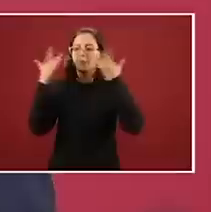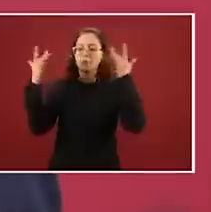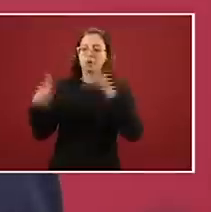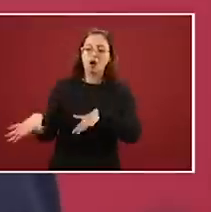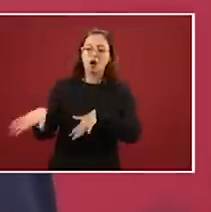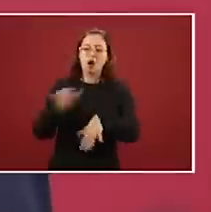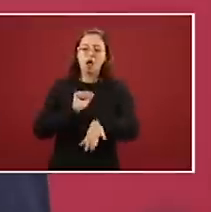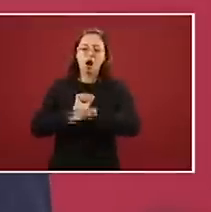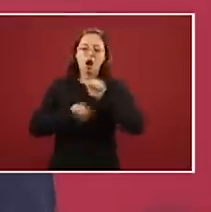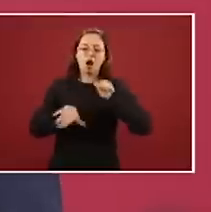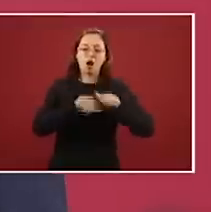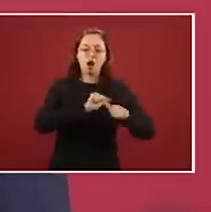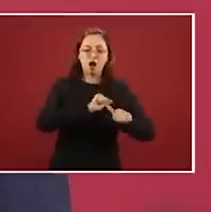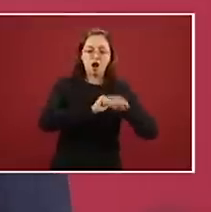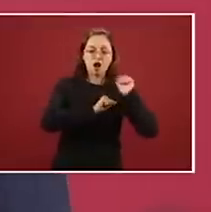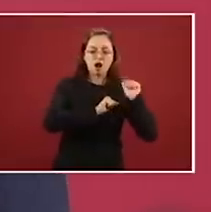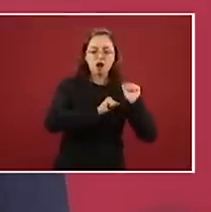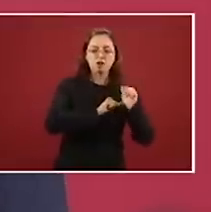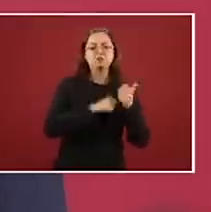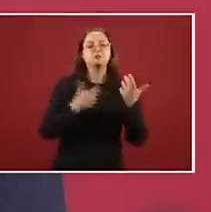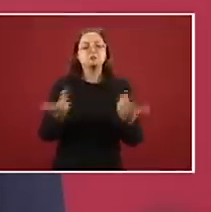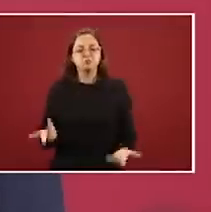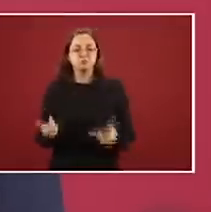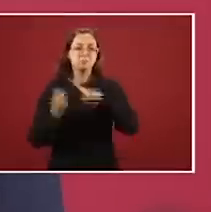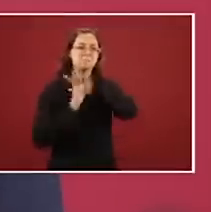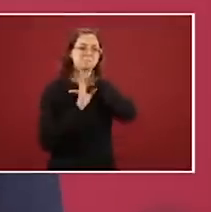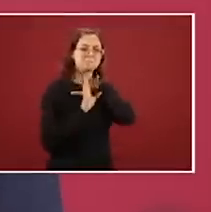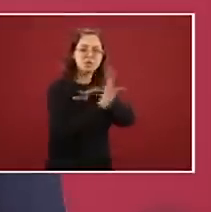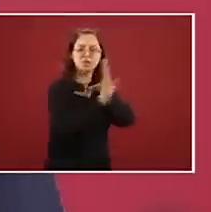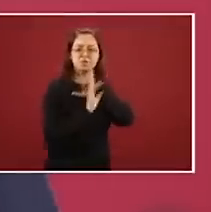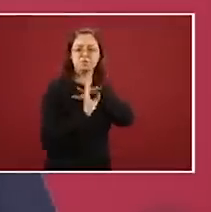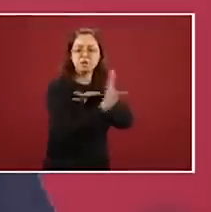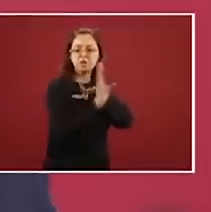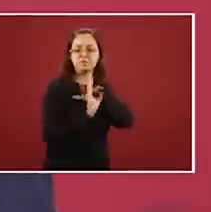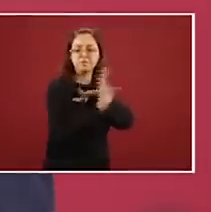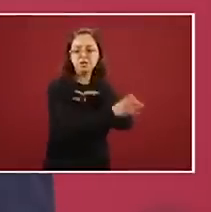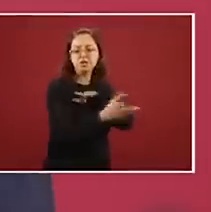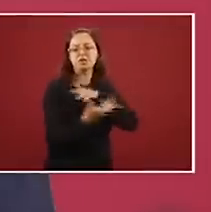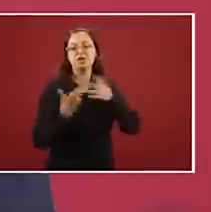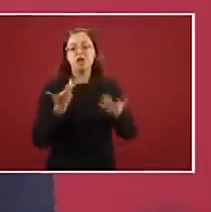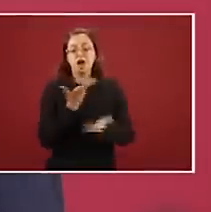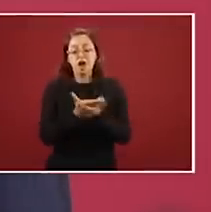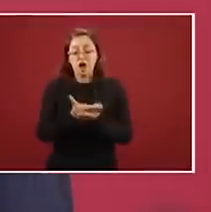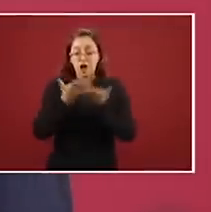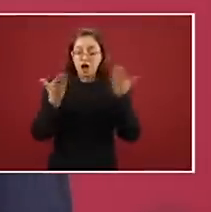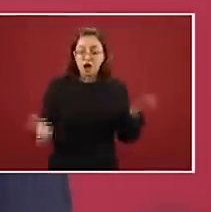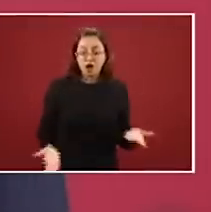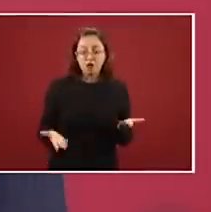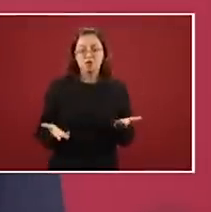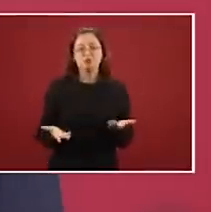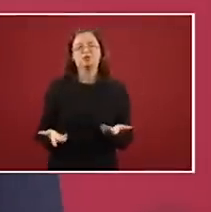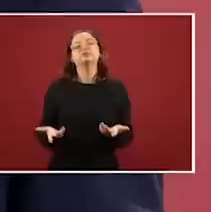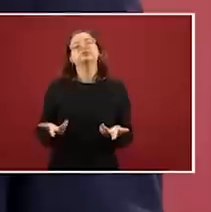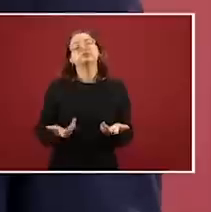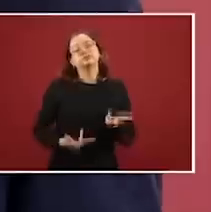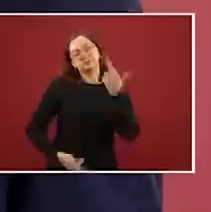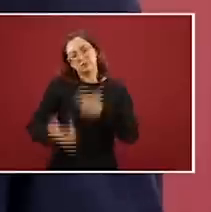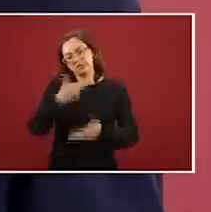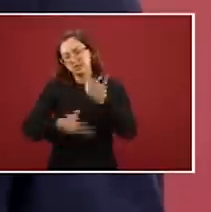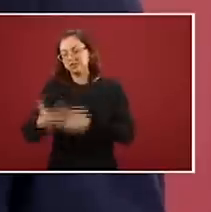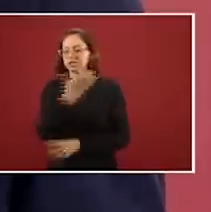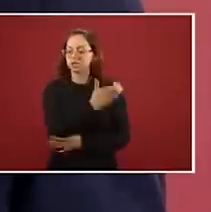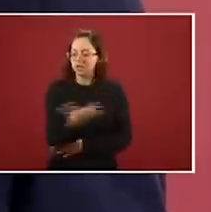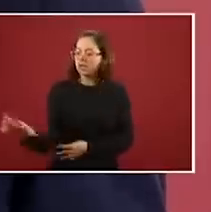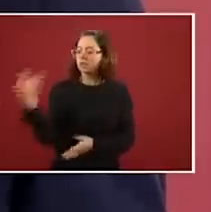eso el fenómeno migratorio. Entonces, ¿qué estamos haciendo nosotros? Regresando al campo, apoyando